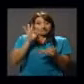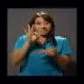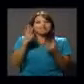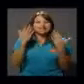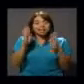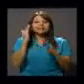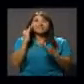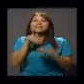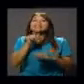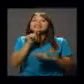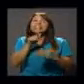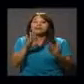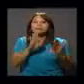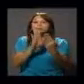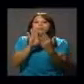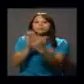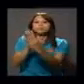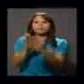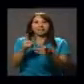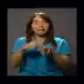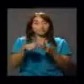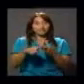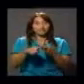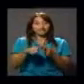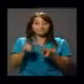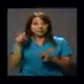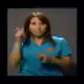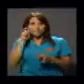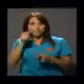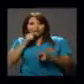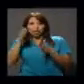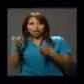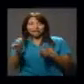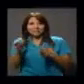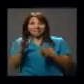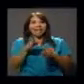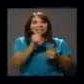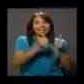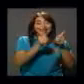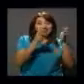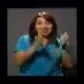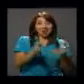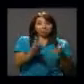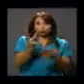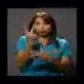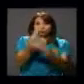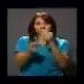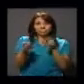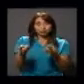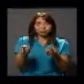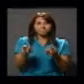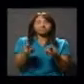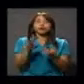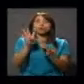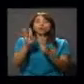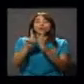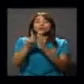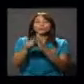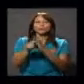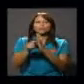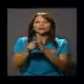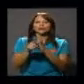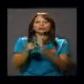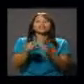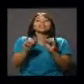periodista entonces tanto la periodista como el candidato a que se le va a consultar va a tener cuatro minutos después de que le hace la consulta